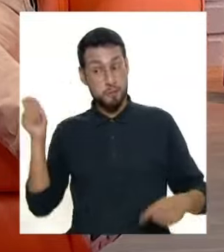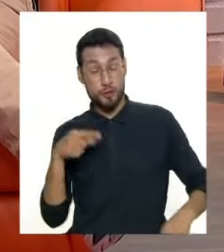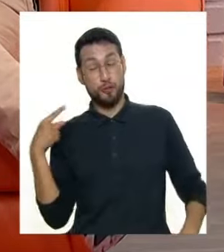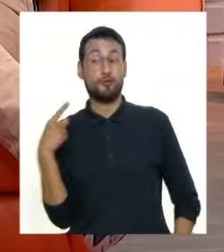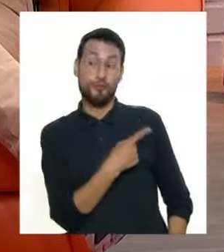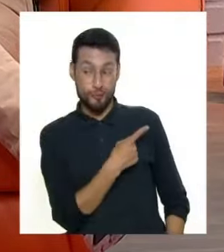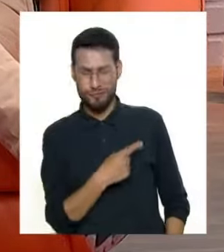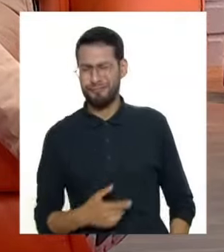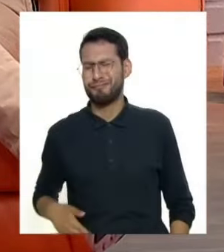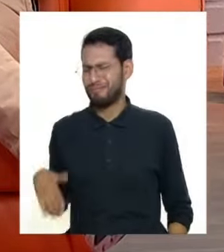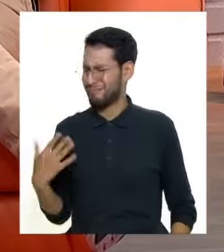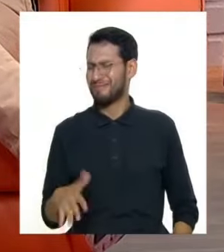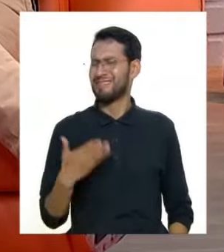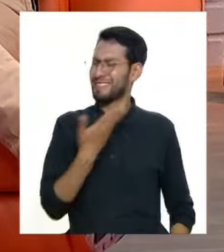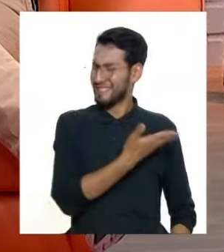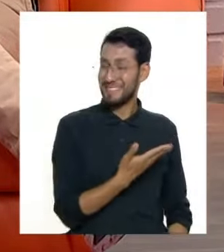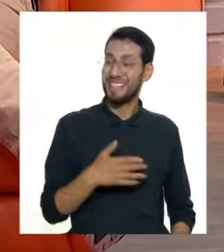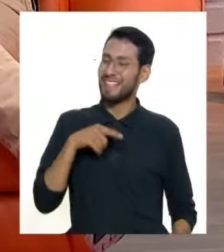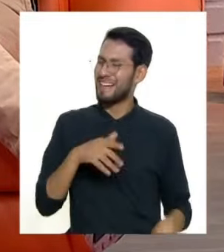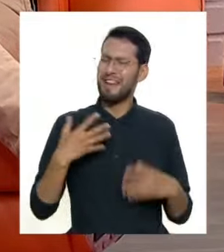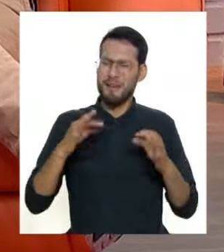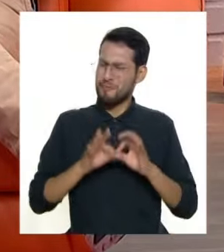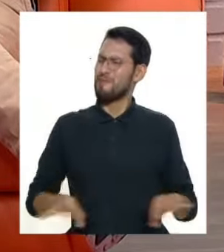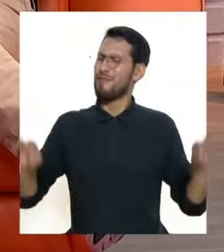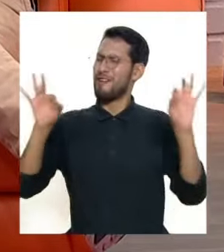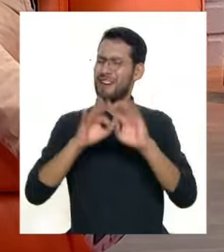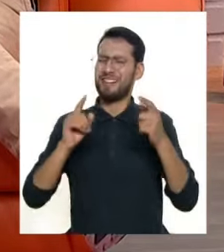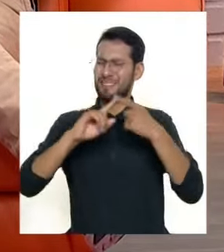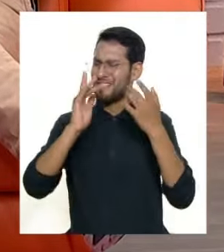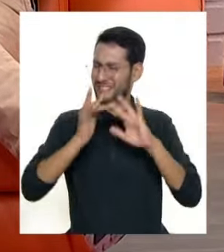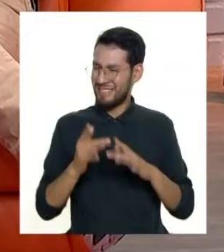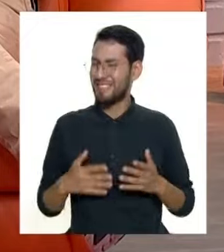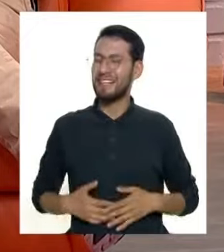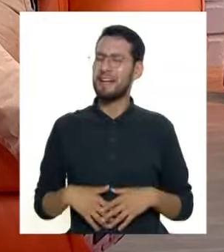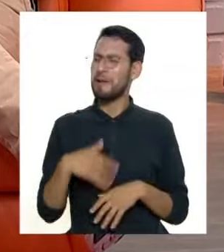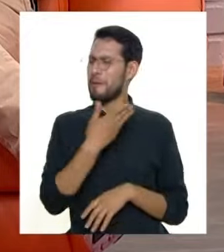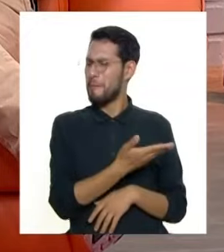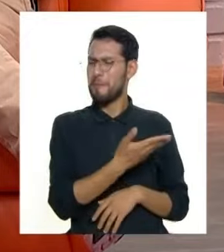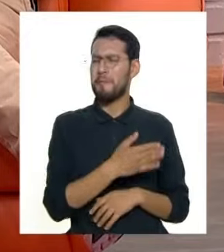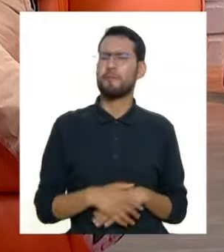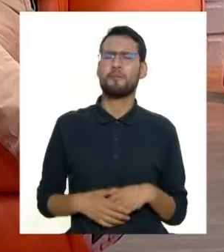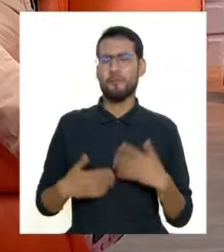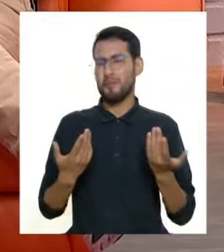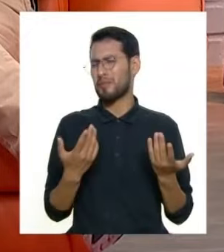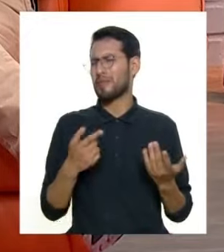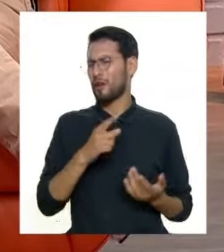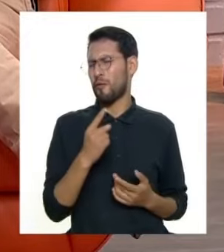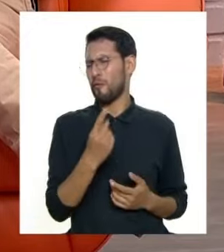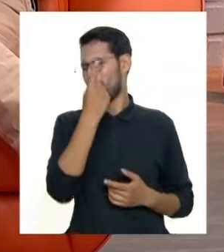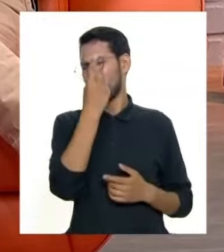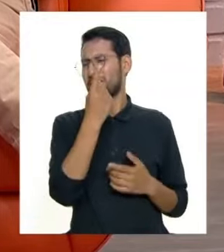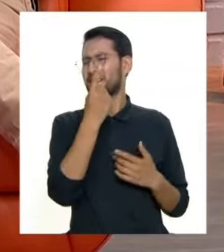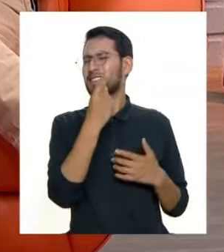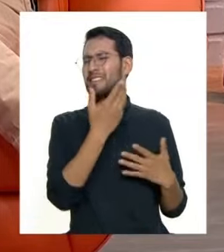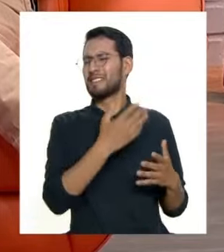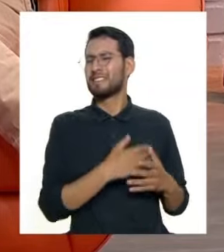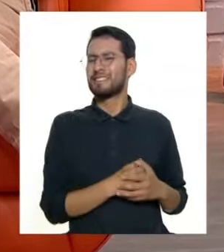es el chef... Es el chef más importante en las redes sociales, prácticamente. Diría yo que es el único que ha